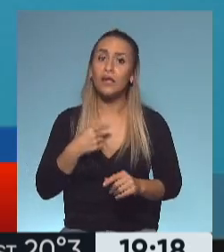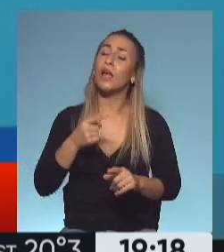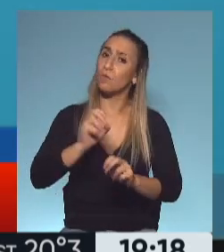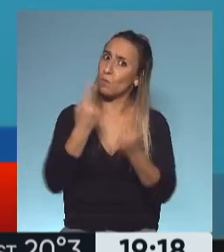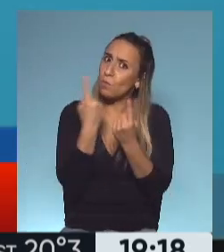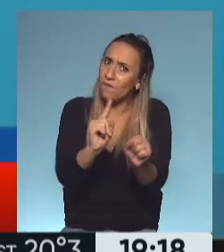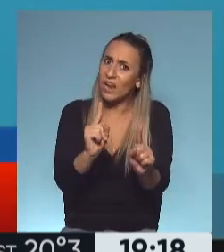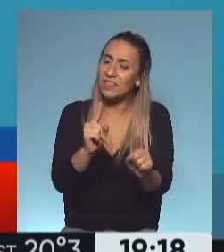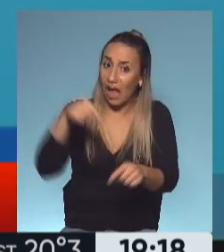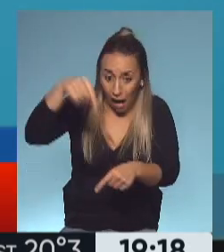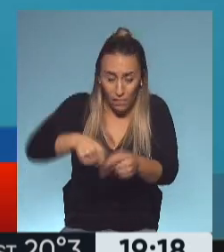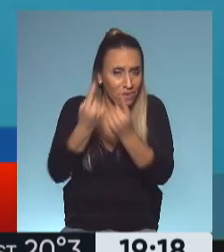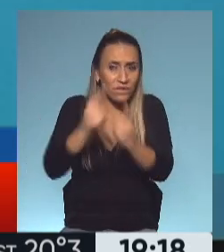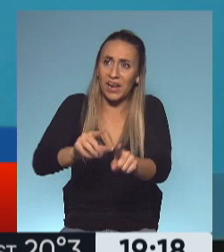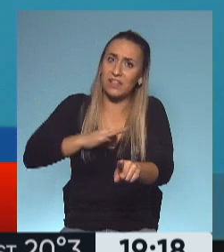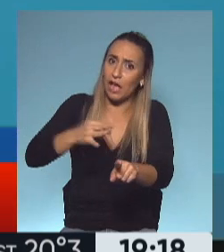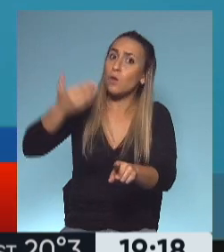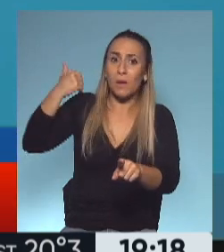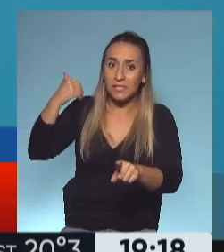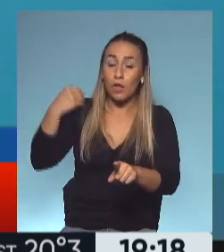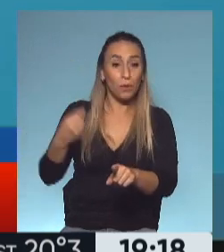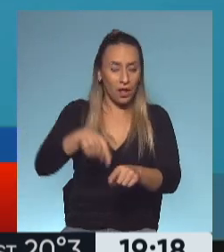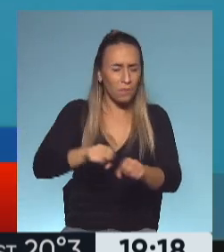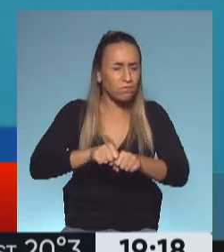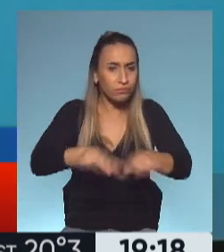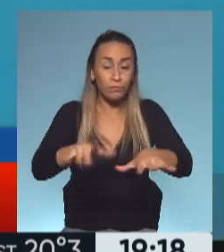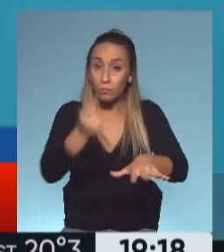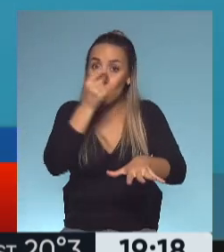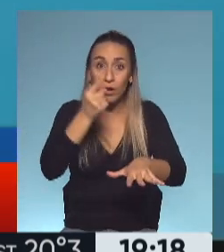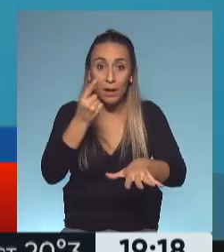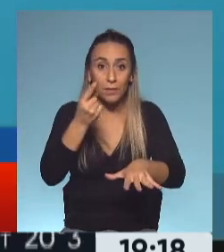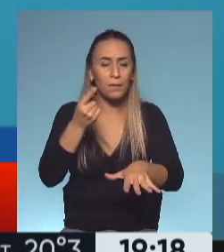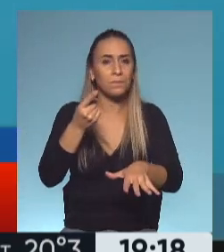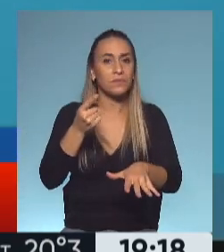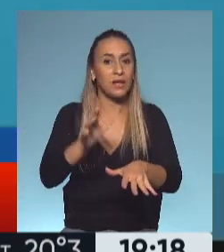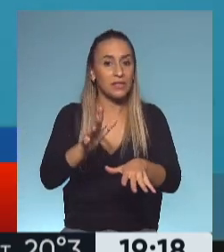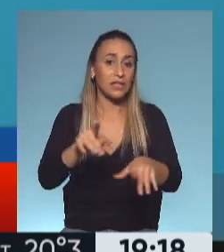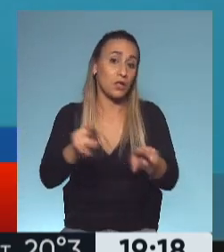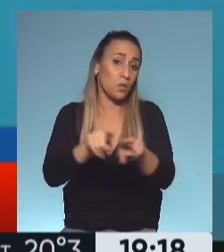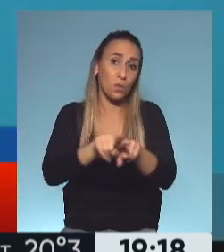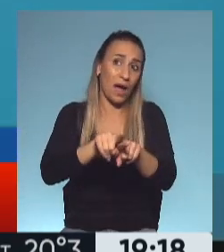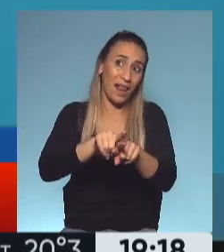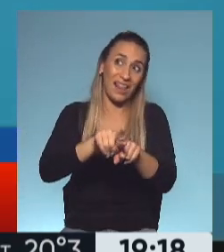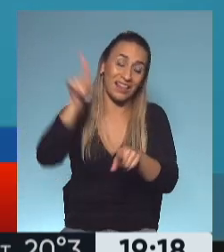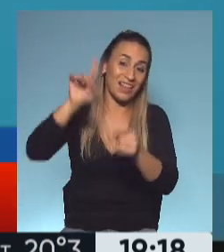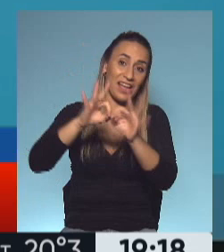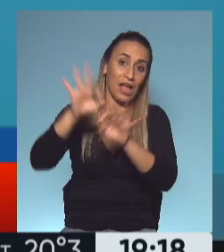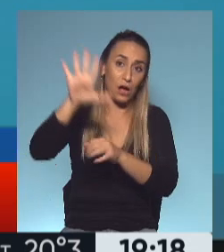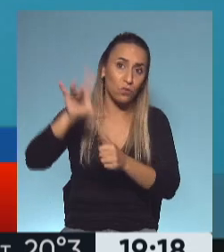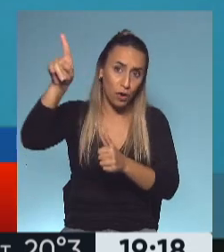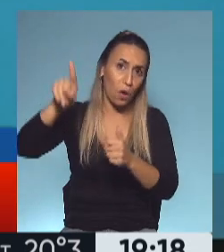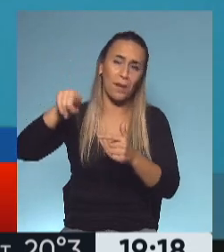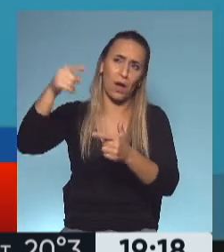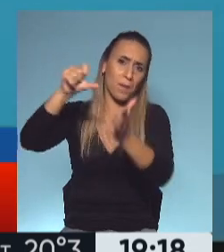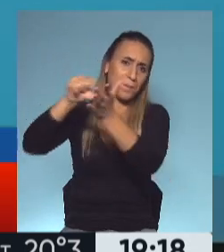su velocidad y su gravedad de lo que fue la primera ola, y se asemeja así a las segundas olas en Europa y en los